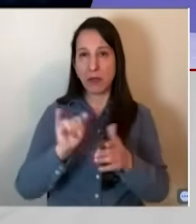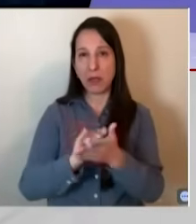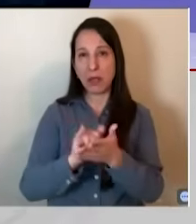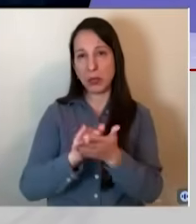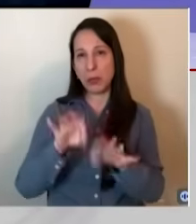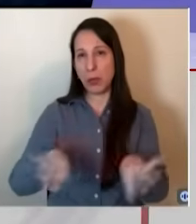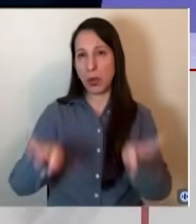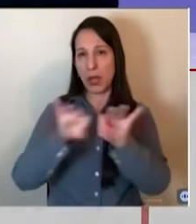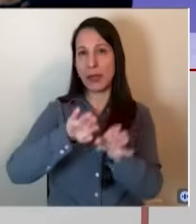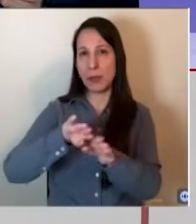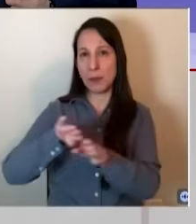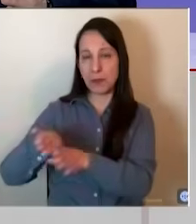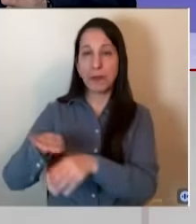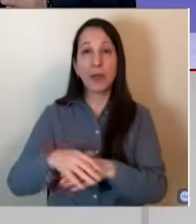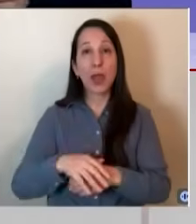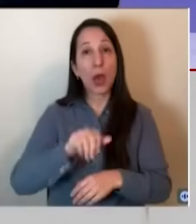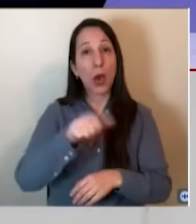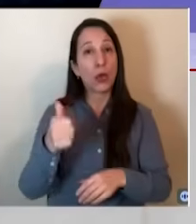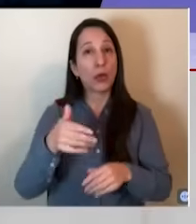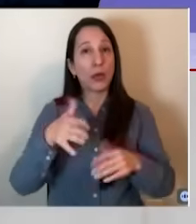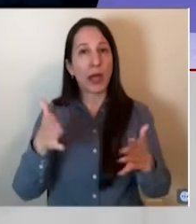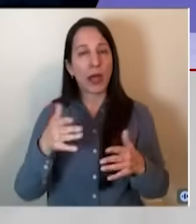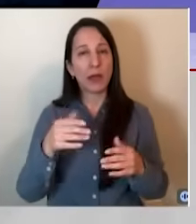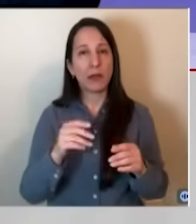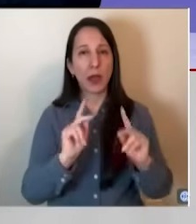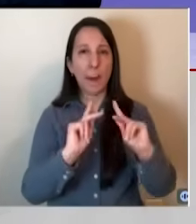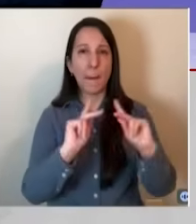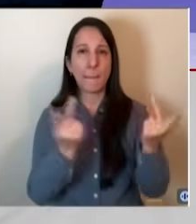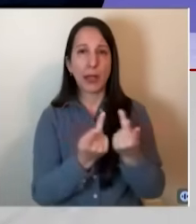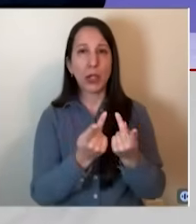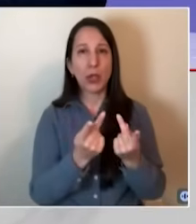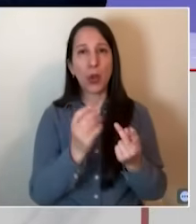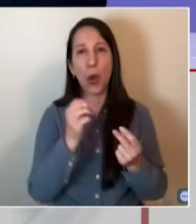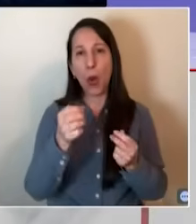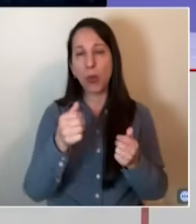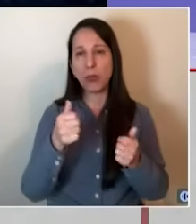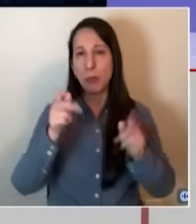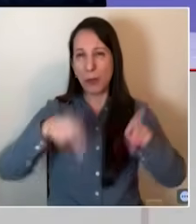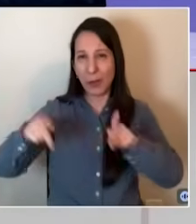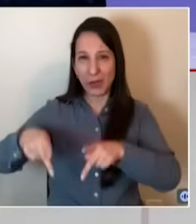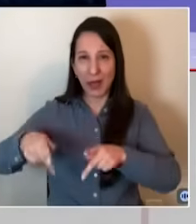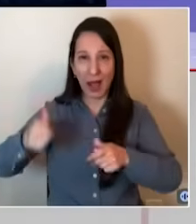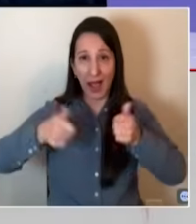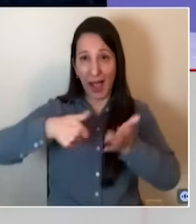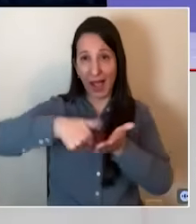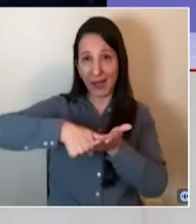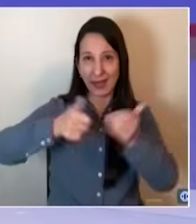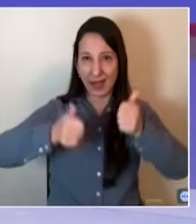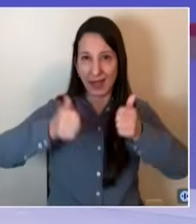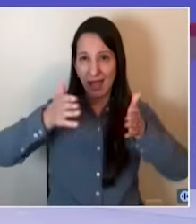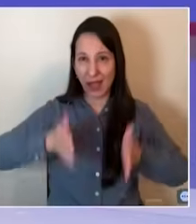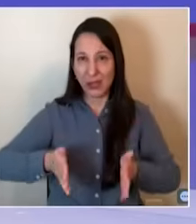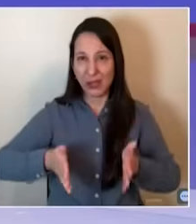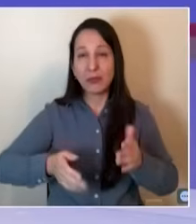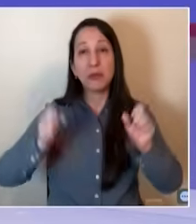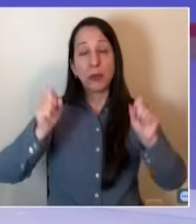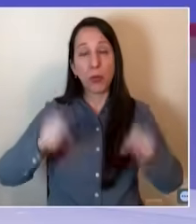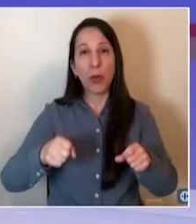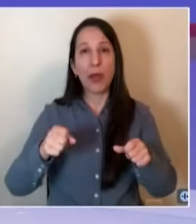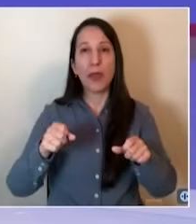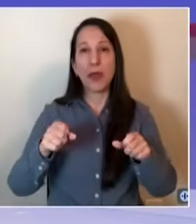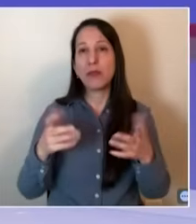Pero lo otro es que los partidos o candidatos podrían empezar a fomentar